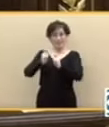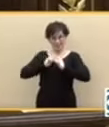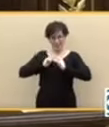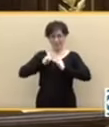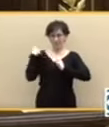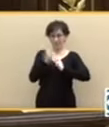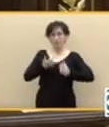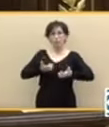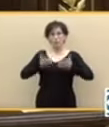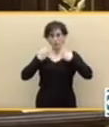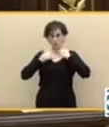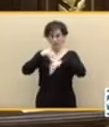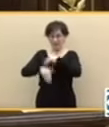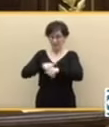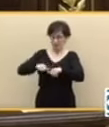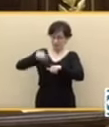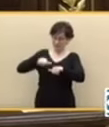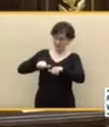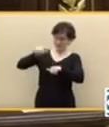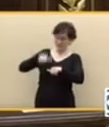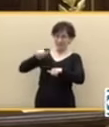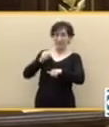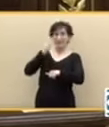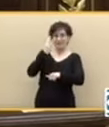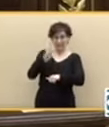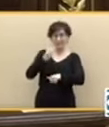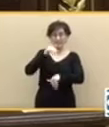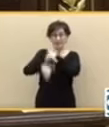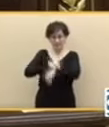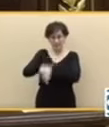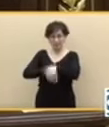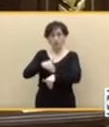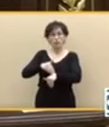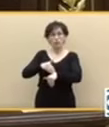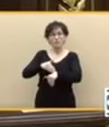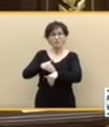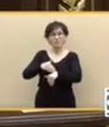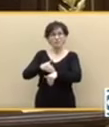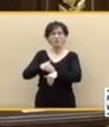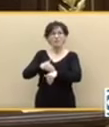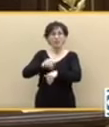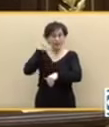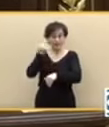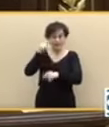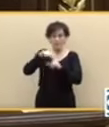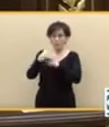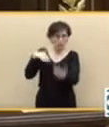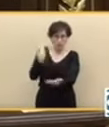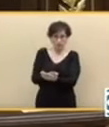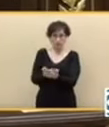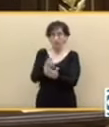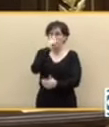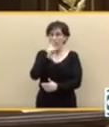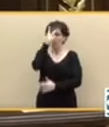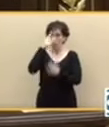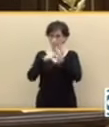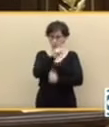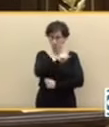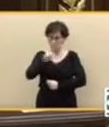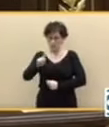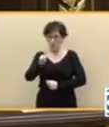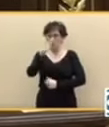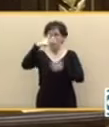tres elecciones legislativas celebradas desde que tuvimos conocimiento de estos hechos, 2011, 2015 y 2016.